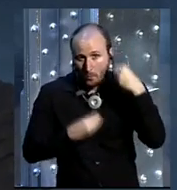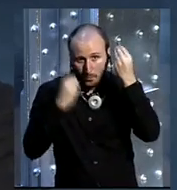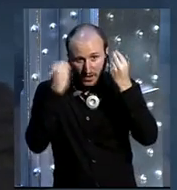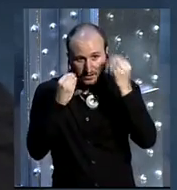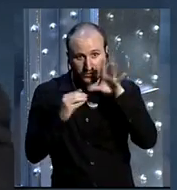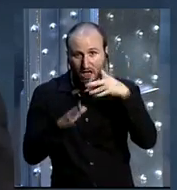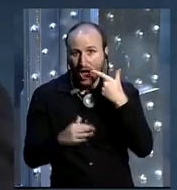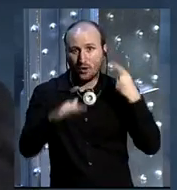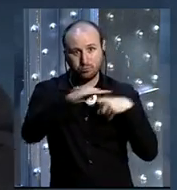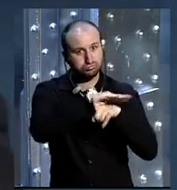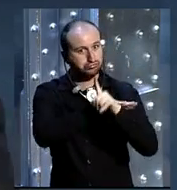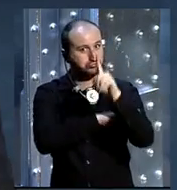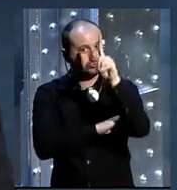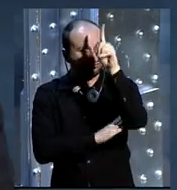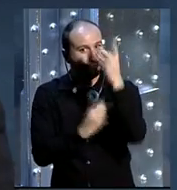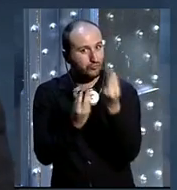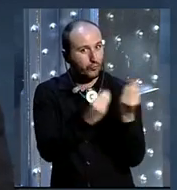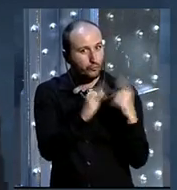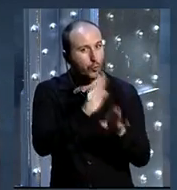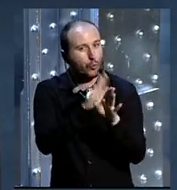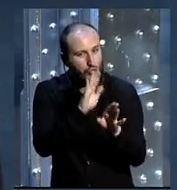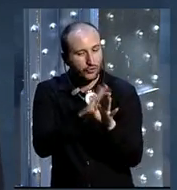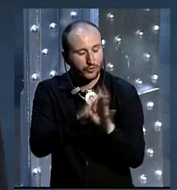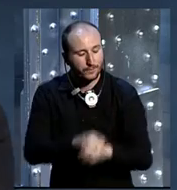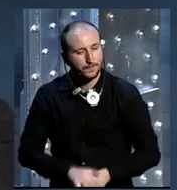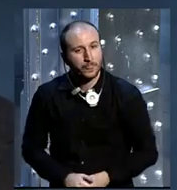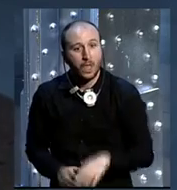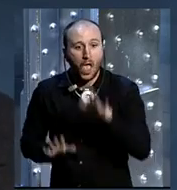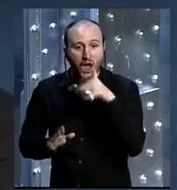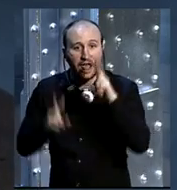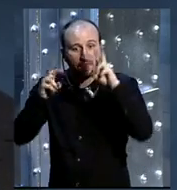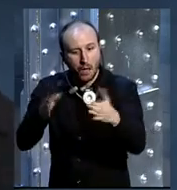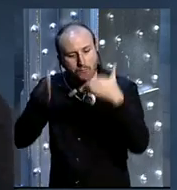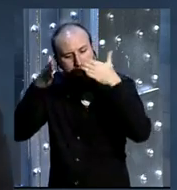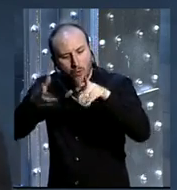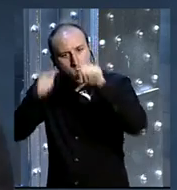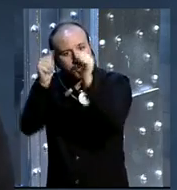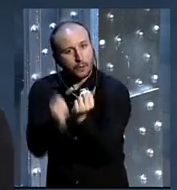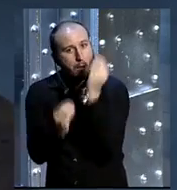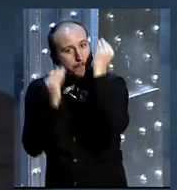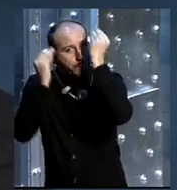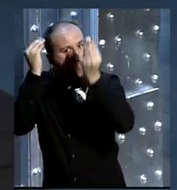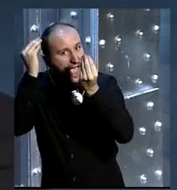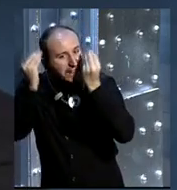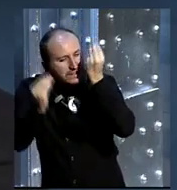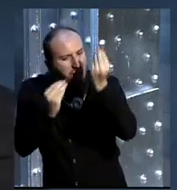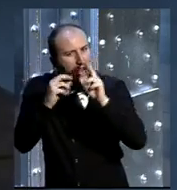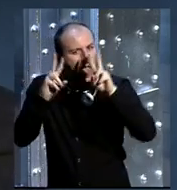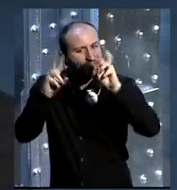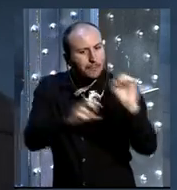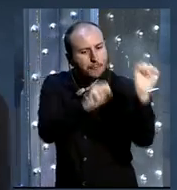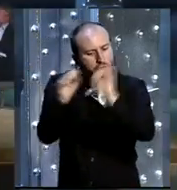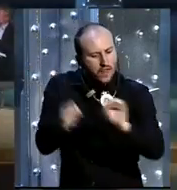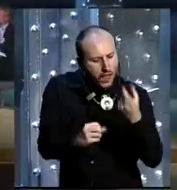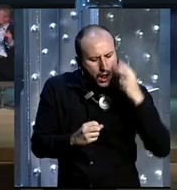no hace más que crecer. En cuanto a nuestro enfoque y cómo pensamos que hay que tratar el tema de la